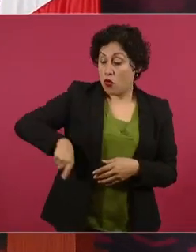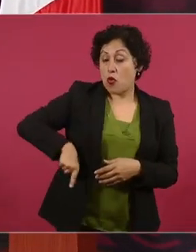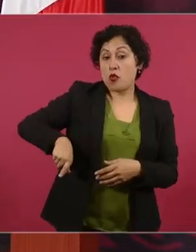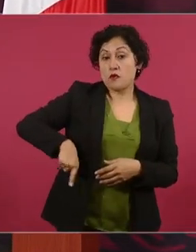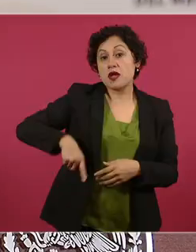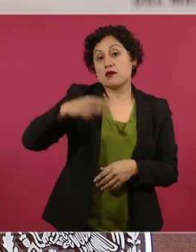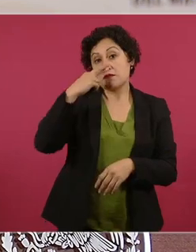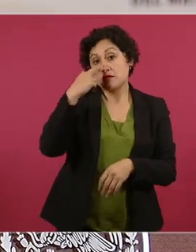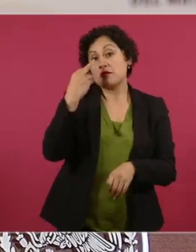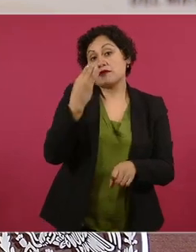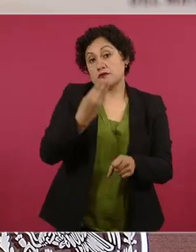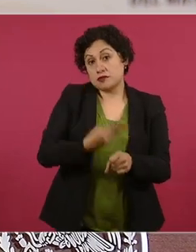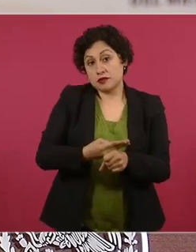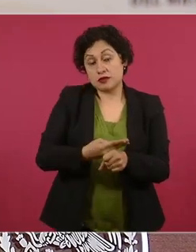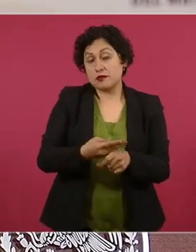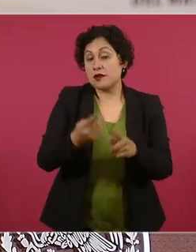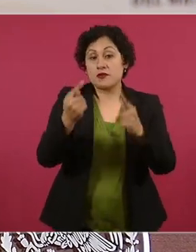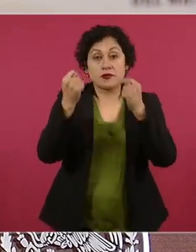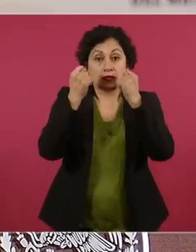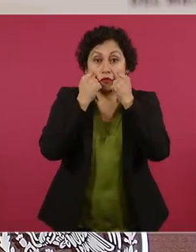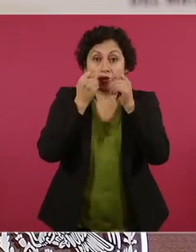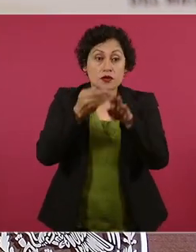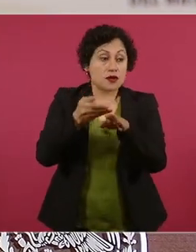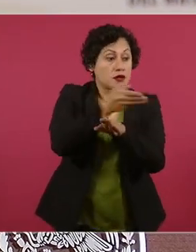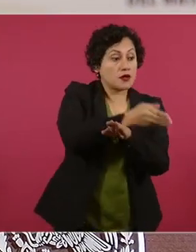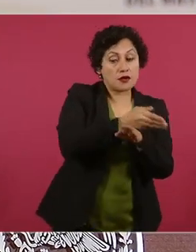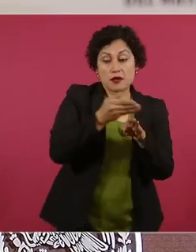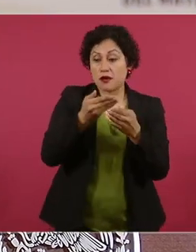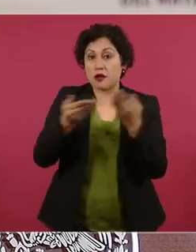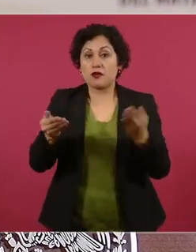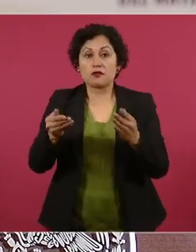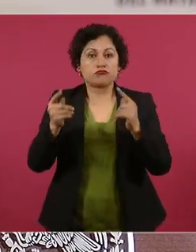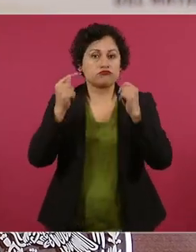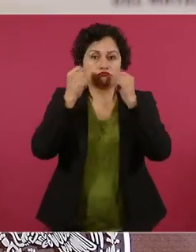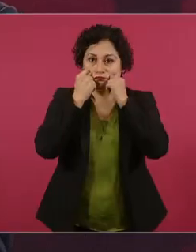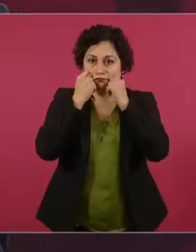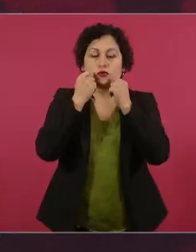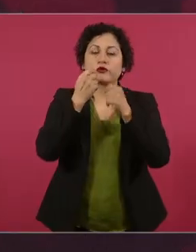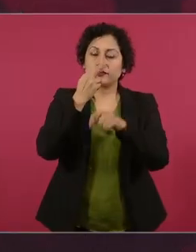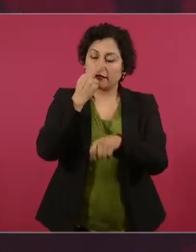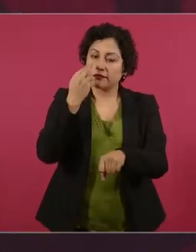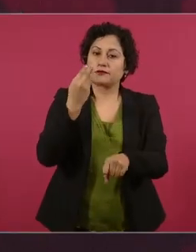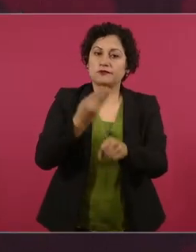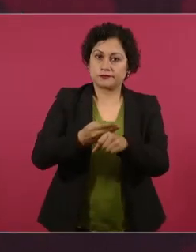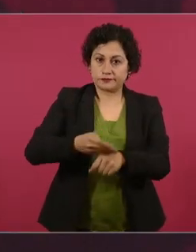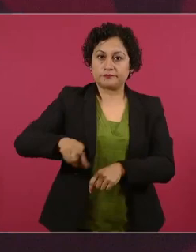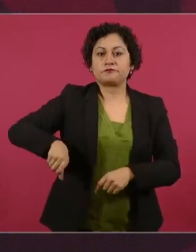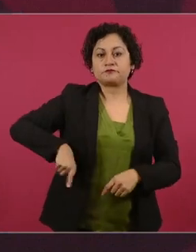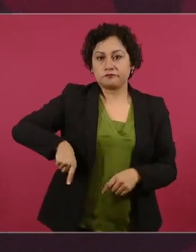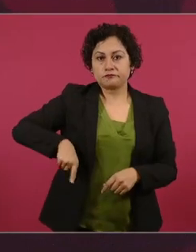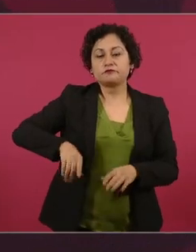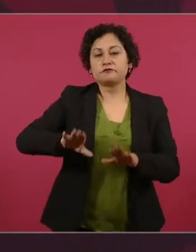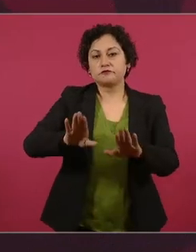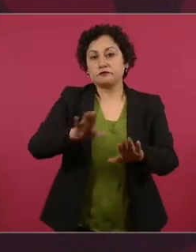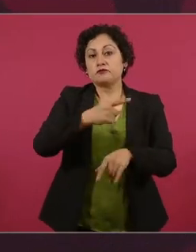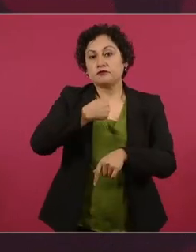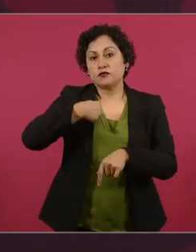Independientemente cuándo se hizo, y hemos avanzado bastante